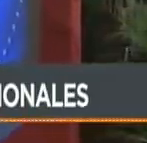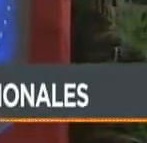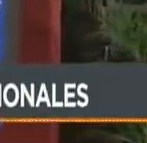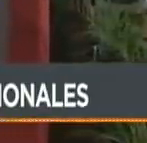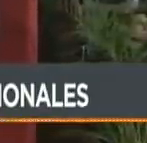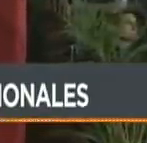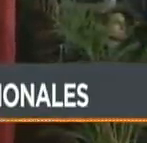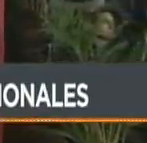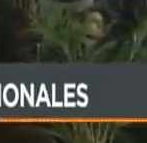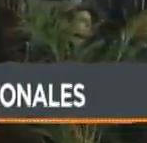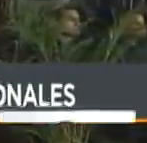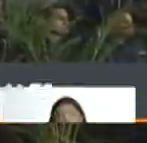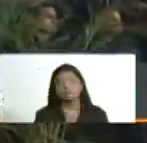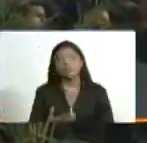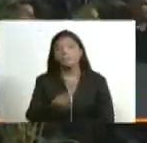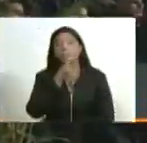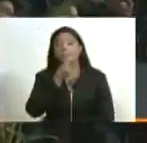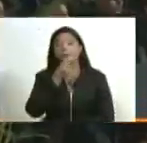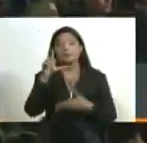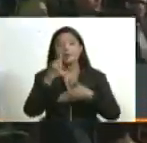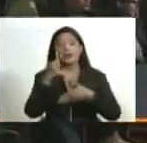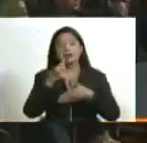Muchas gracias, Prensa Latina. Un saludo.